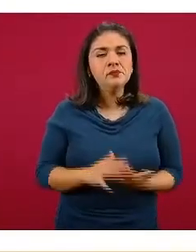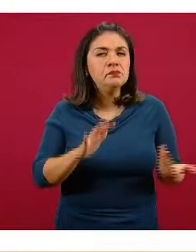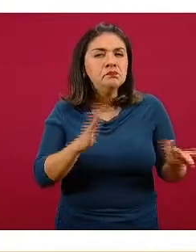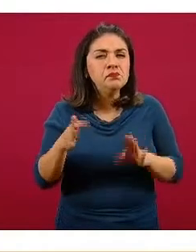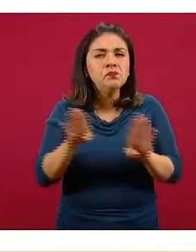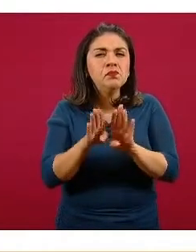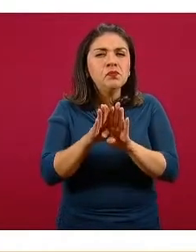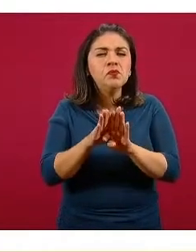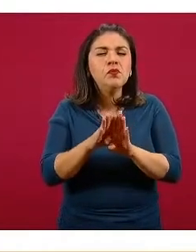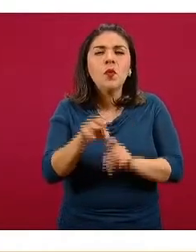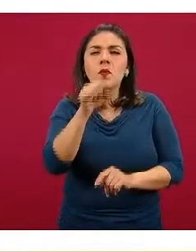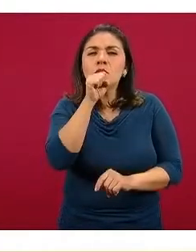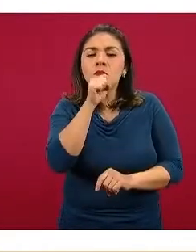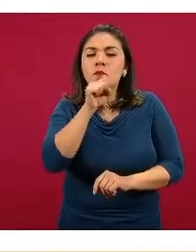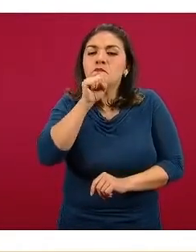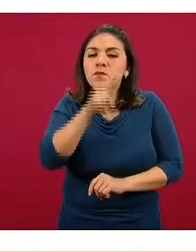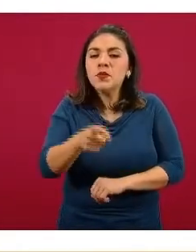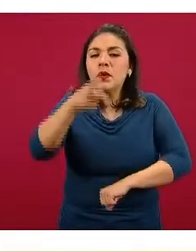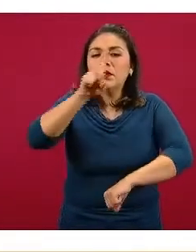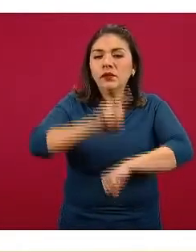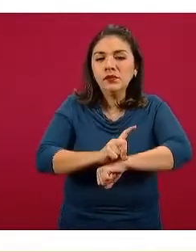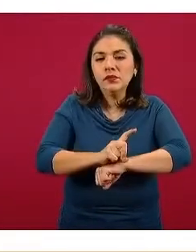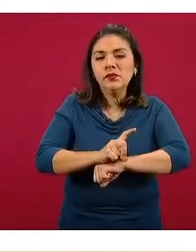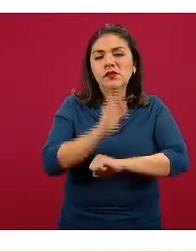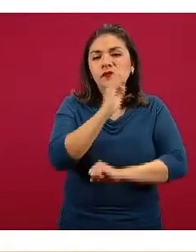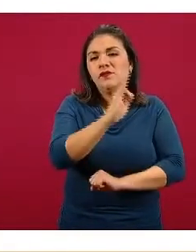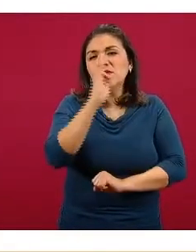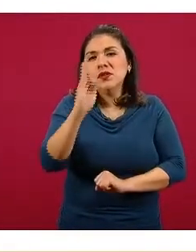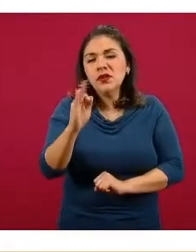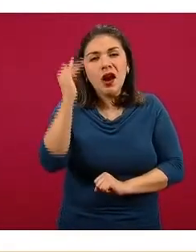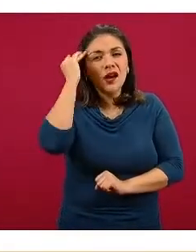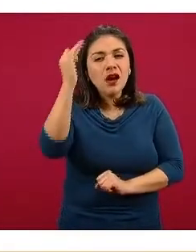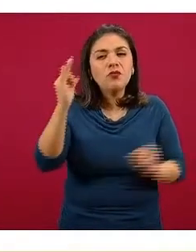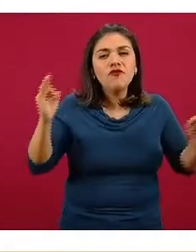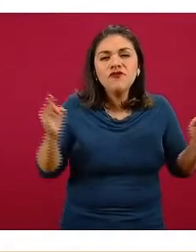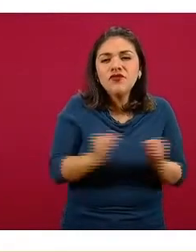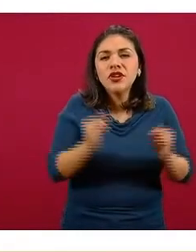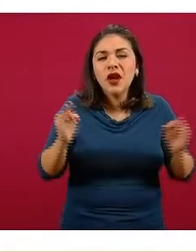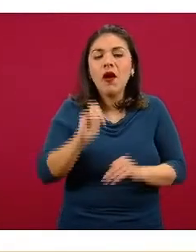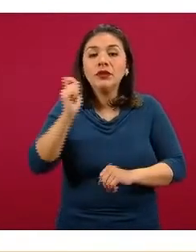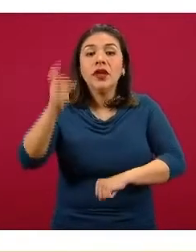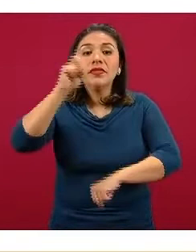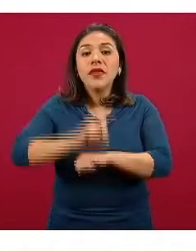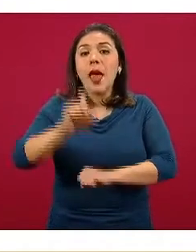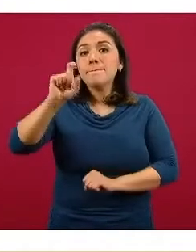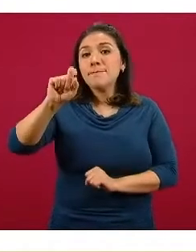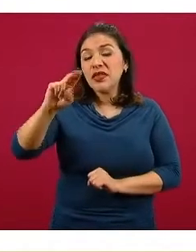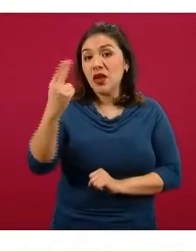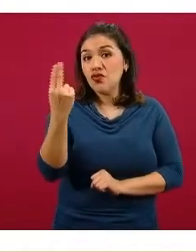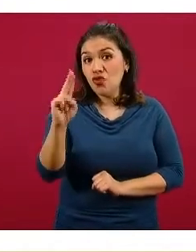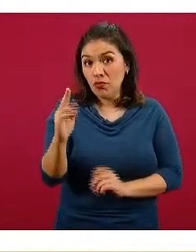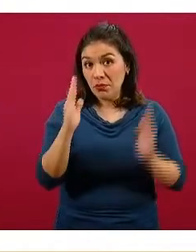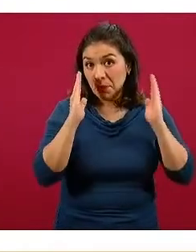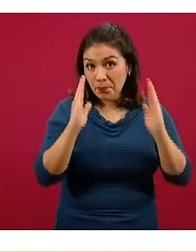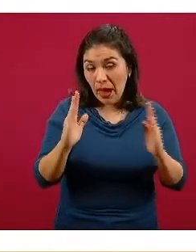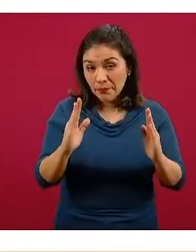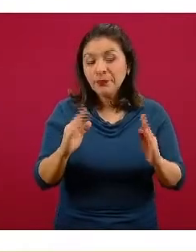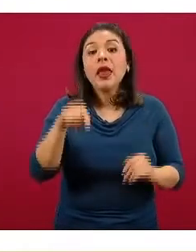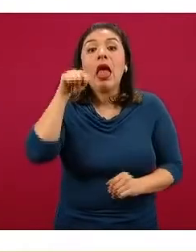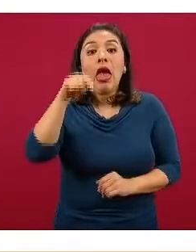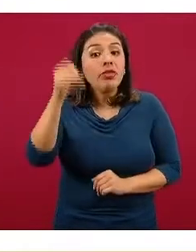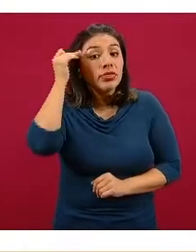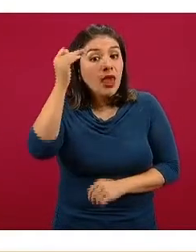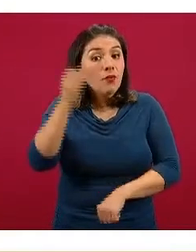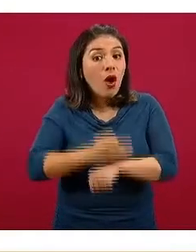un corte para el mismo punto para cada una de las temporadas, que es el 20 de noviembre, esta temporada, que